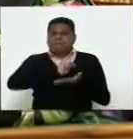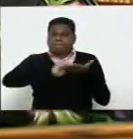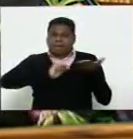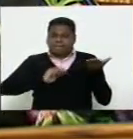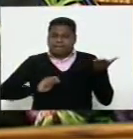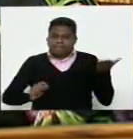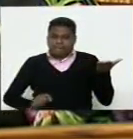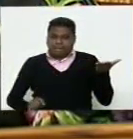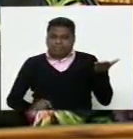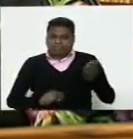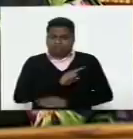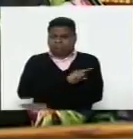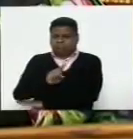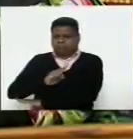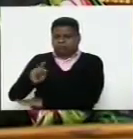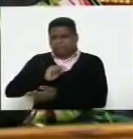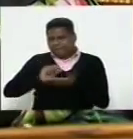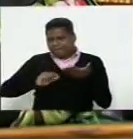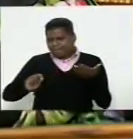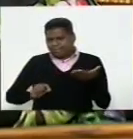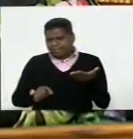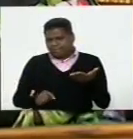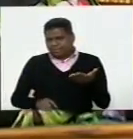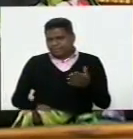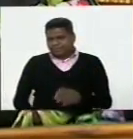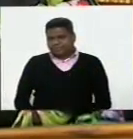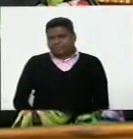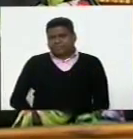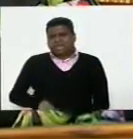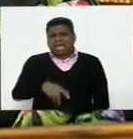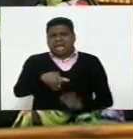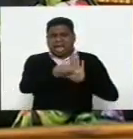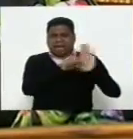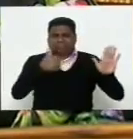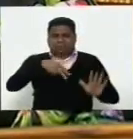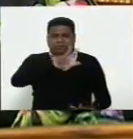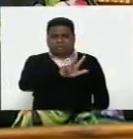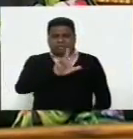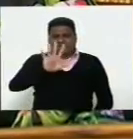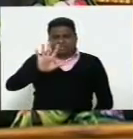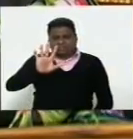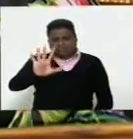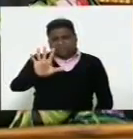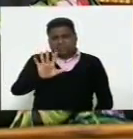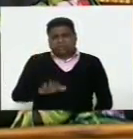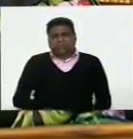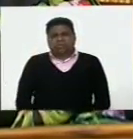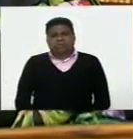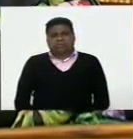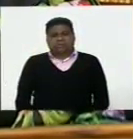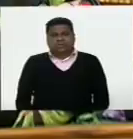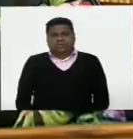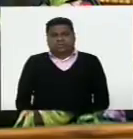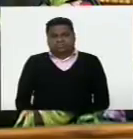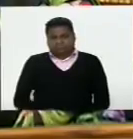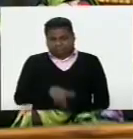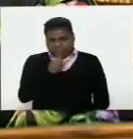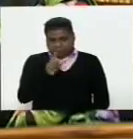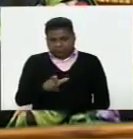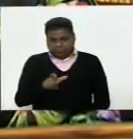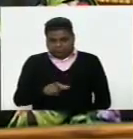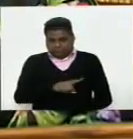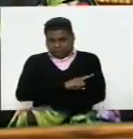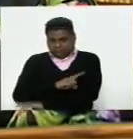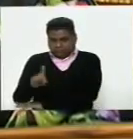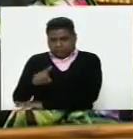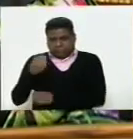Artículo 35. Las funcionarias públicas y los funcionarios públicos serán sancionados con